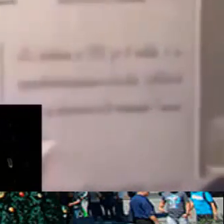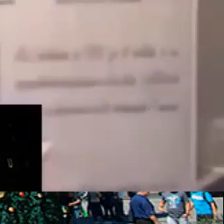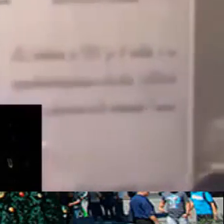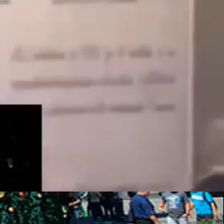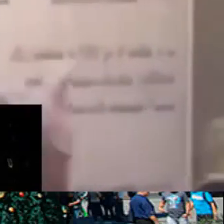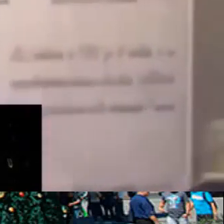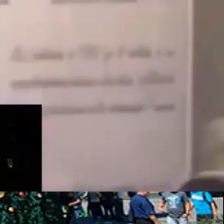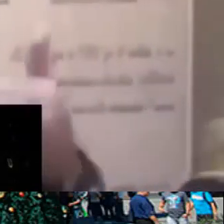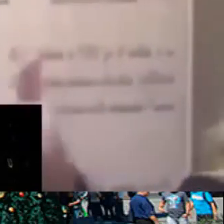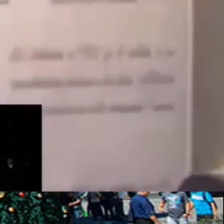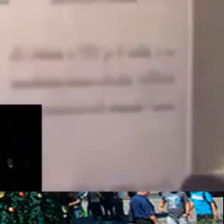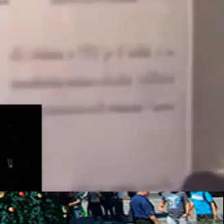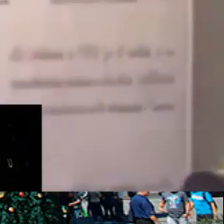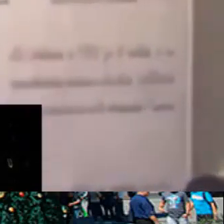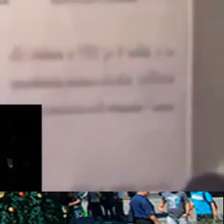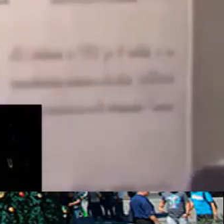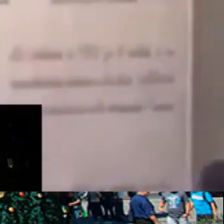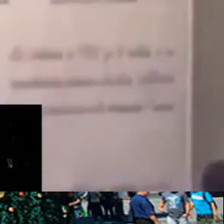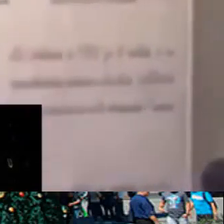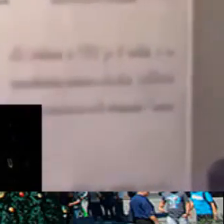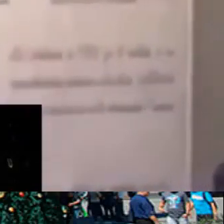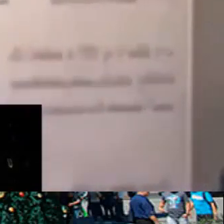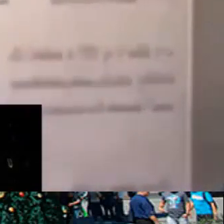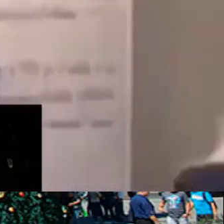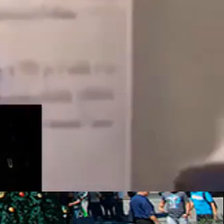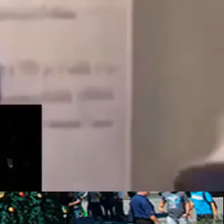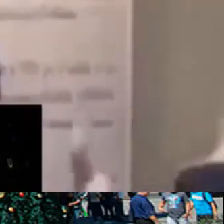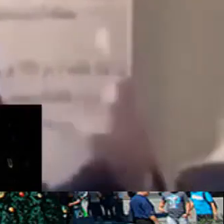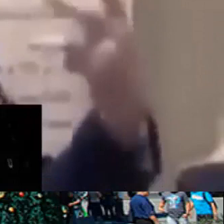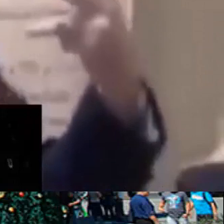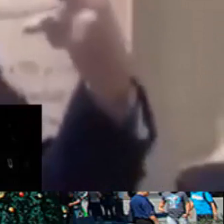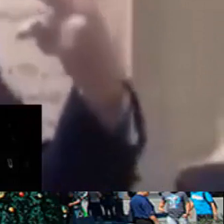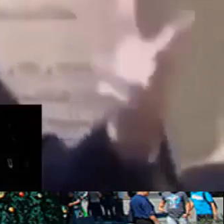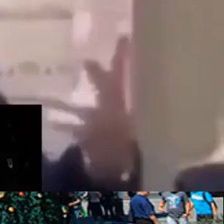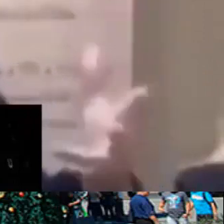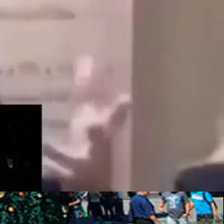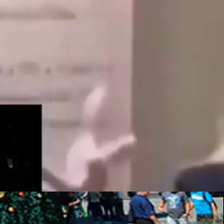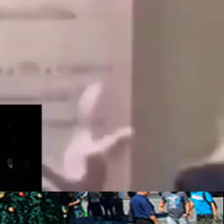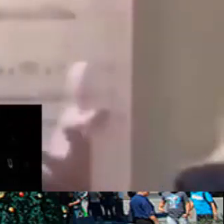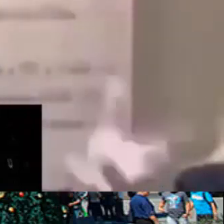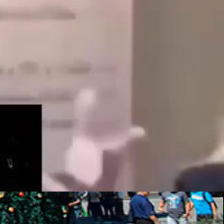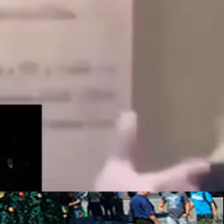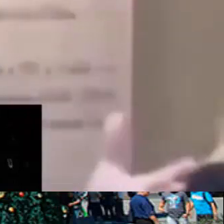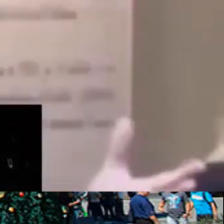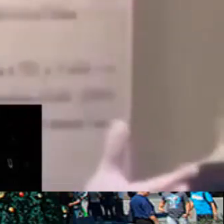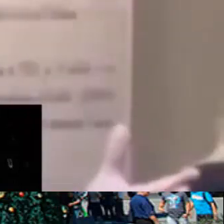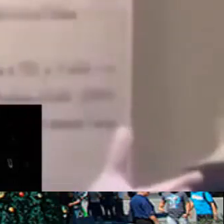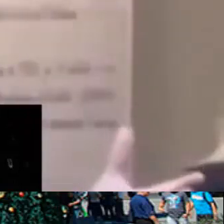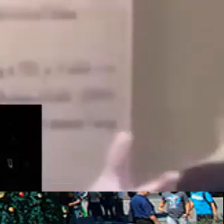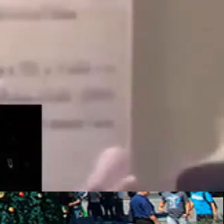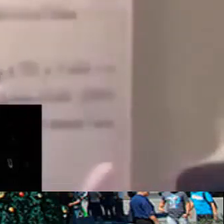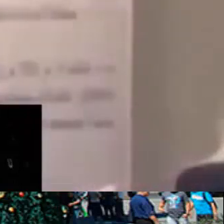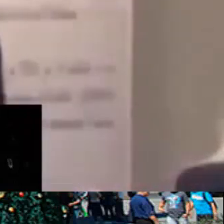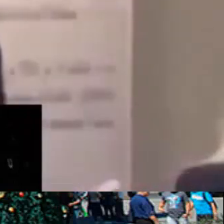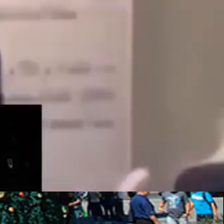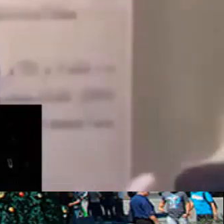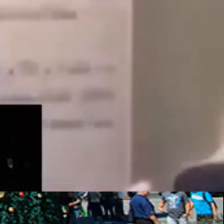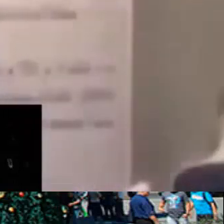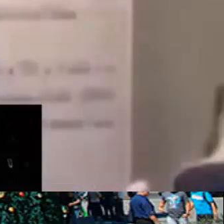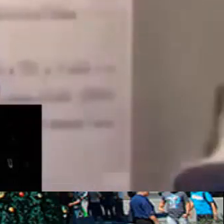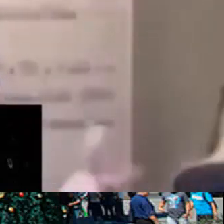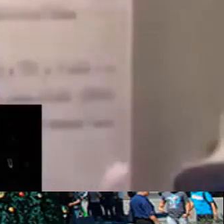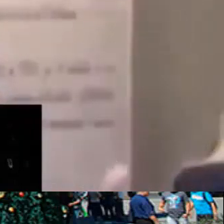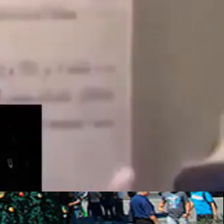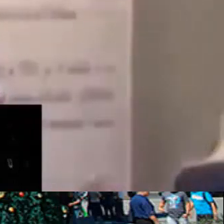que el gobierno cambie ya los protocolos test que tienen ustedes sobre eso porque la gente se confunde